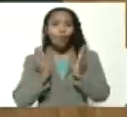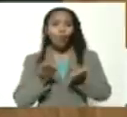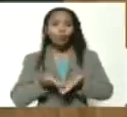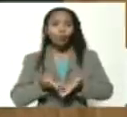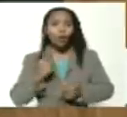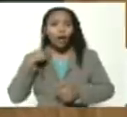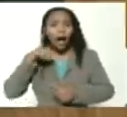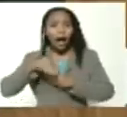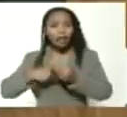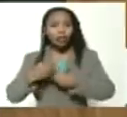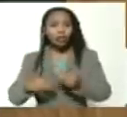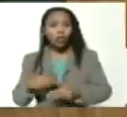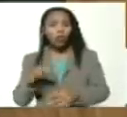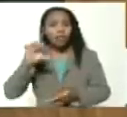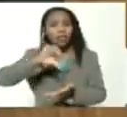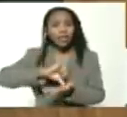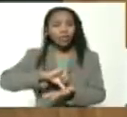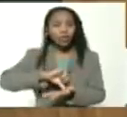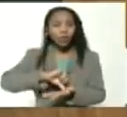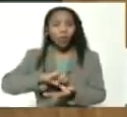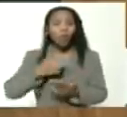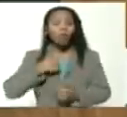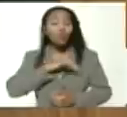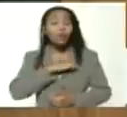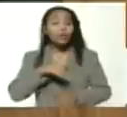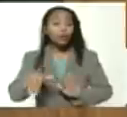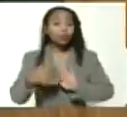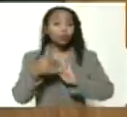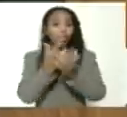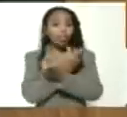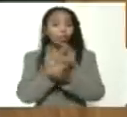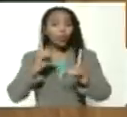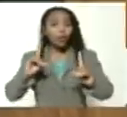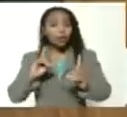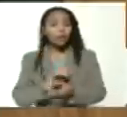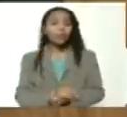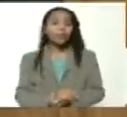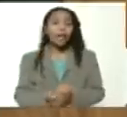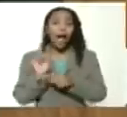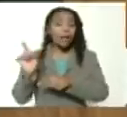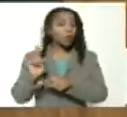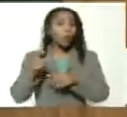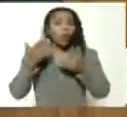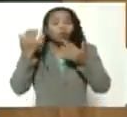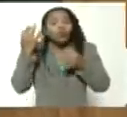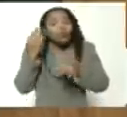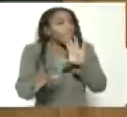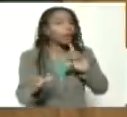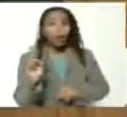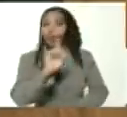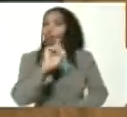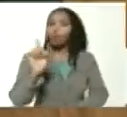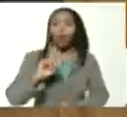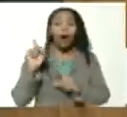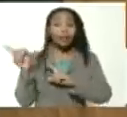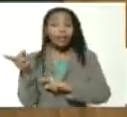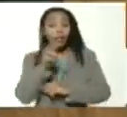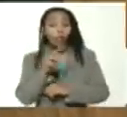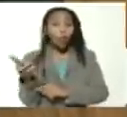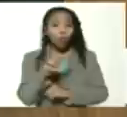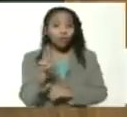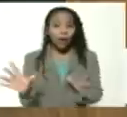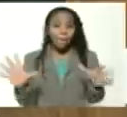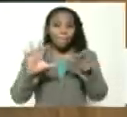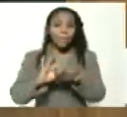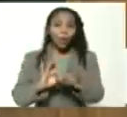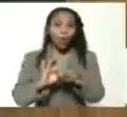un centro de conspiración contra nuestra democracia. Y esto no es coincidencia, ambas cuestiones están